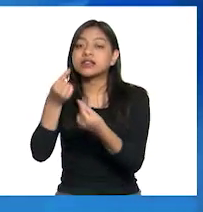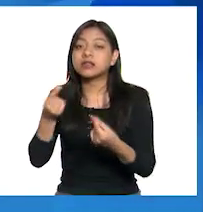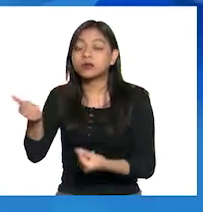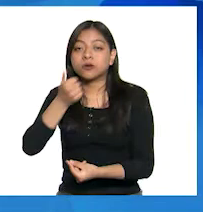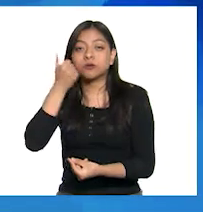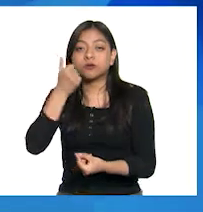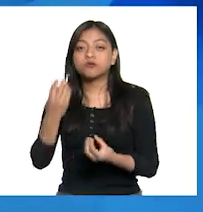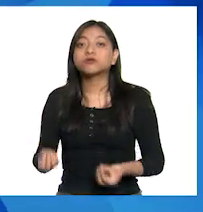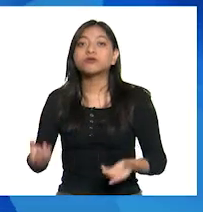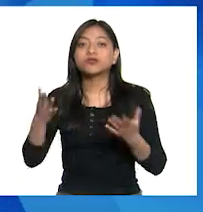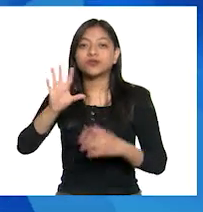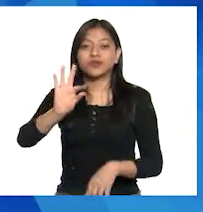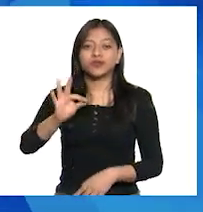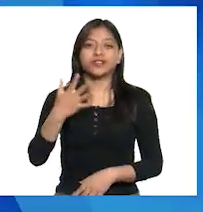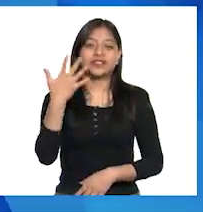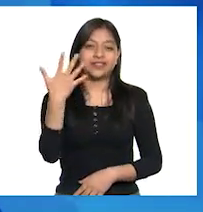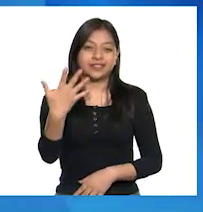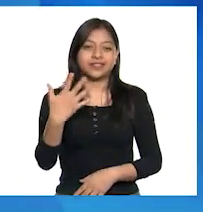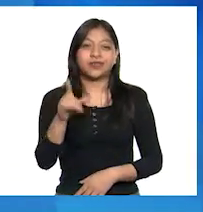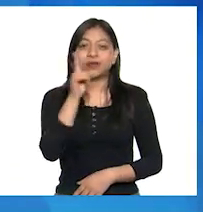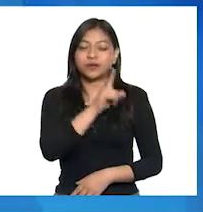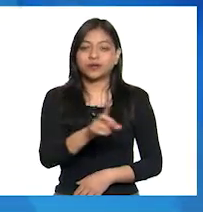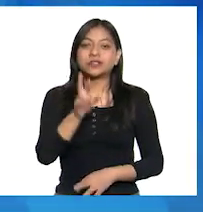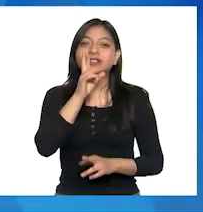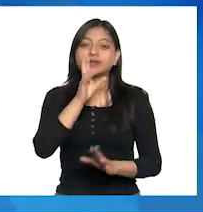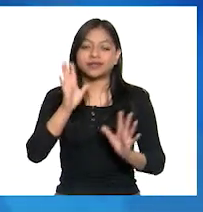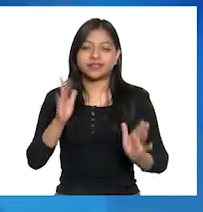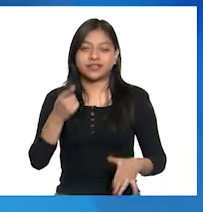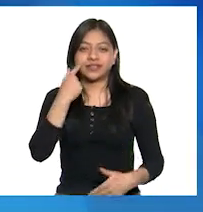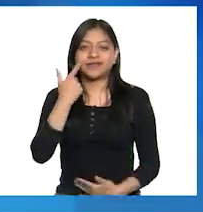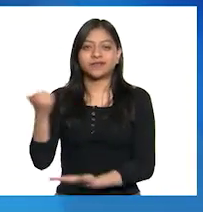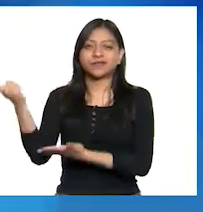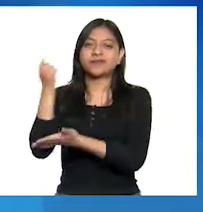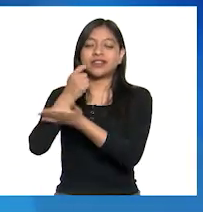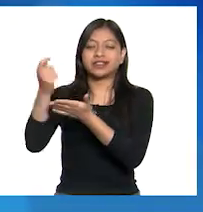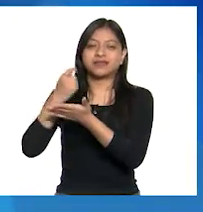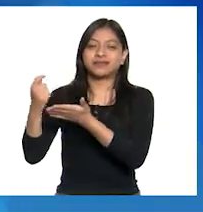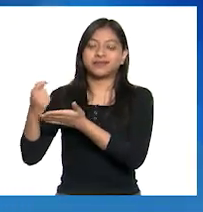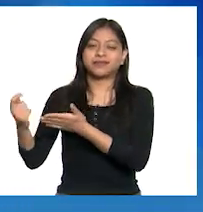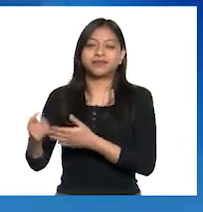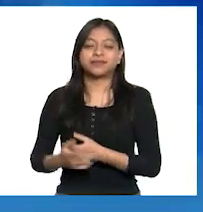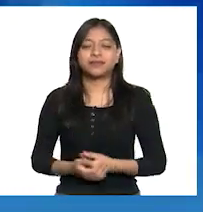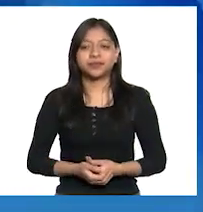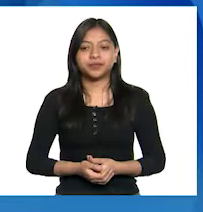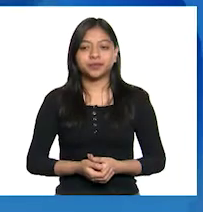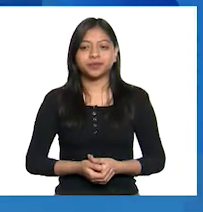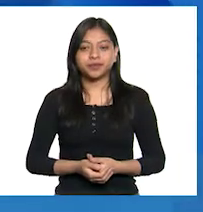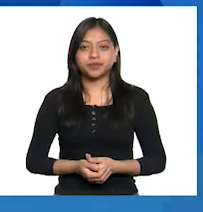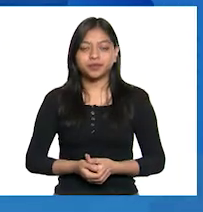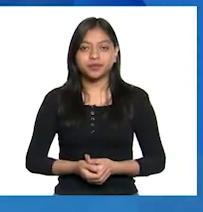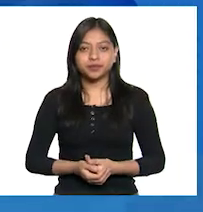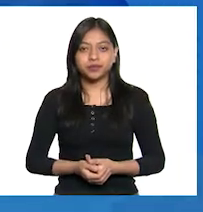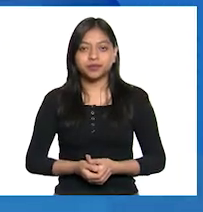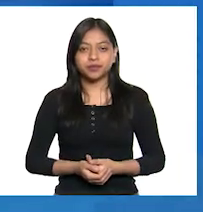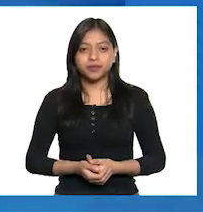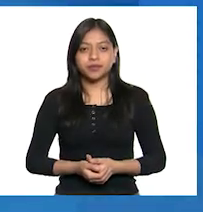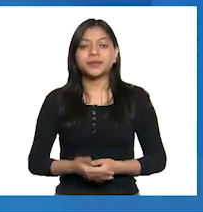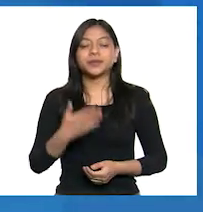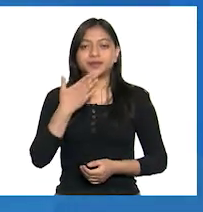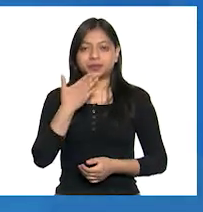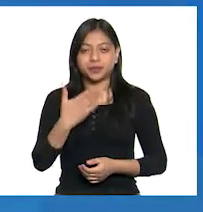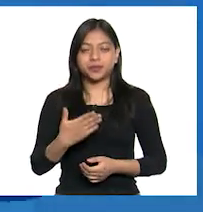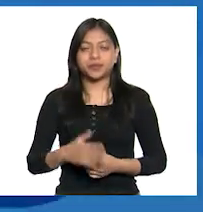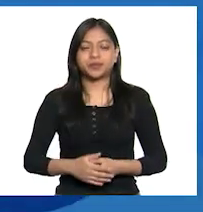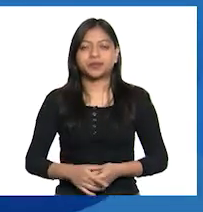alumnos. Exactamente, ahí está la respuesta. También la están viendo en la pantalla, niñas y niños. Tenemos ya el inciso, Eric. Muy bien. Muy